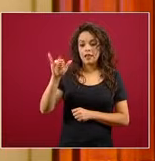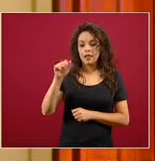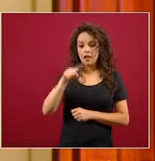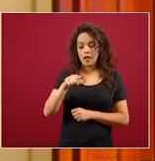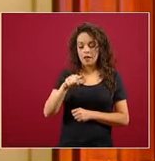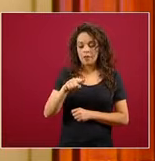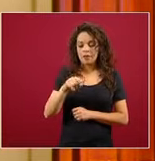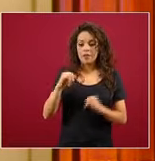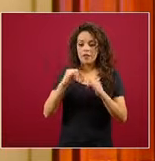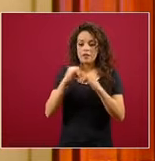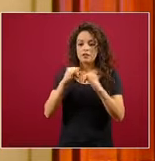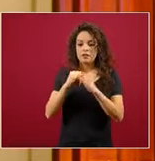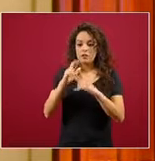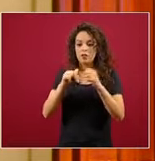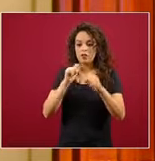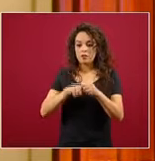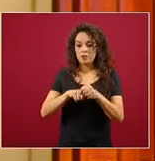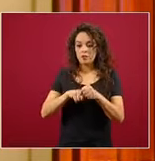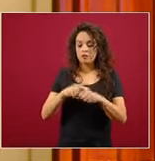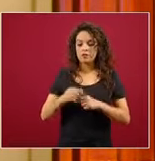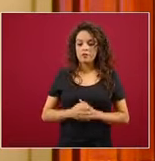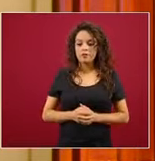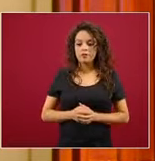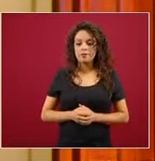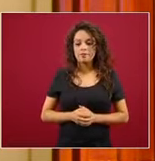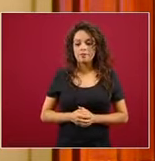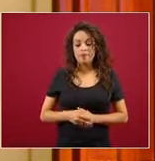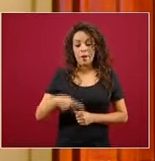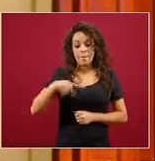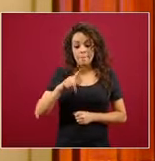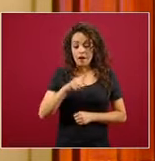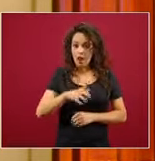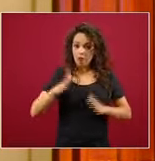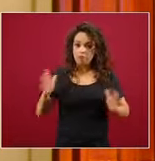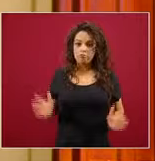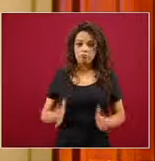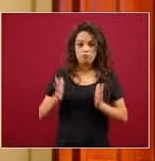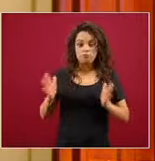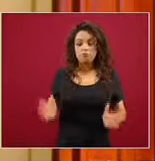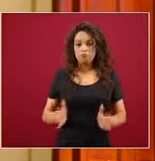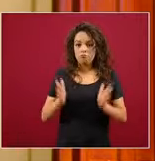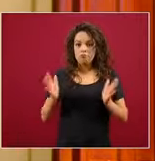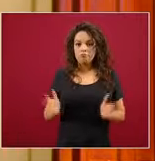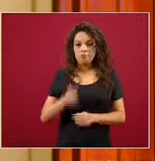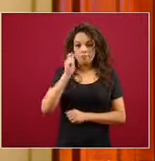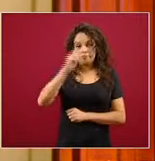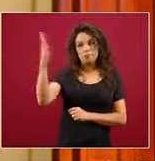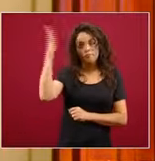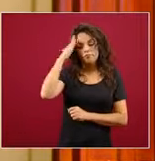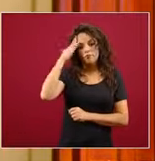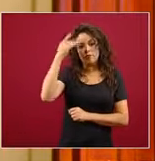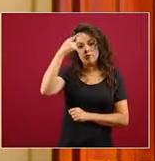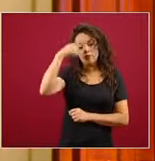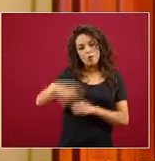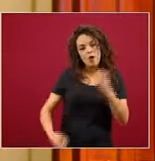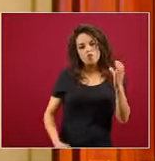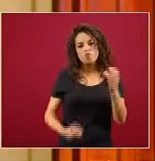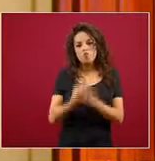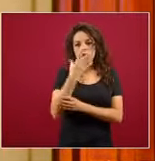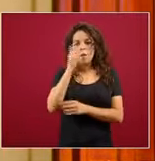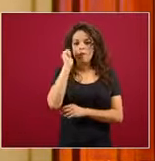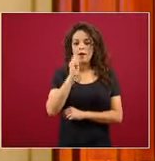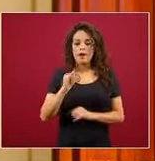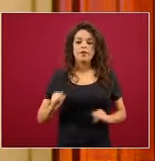Subirán, pero tuvo una visión muy importante e impulsó todo un grupo de gran liderazgo para empezar un nuevo instituto, ¿no?